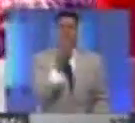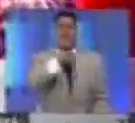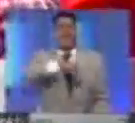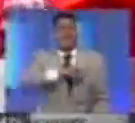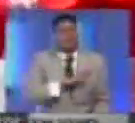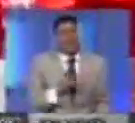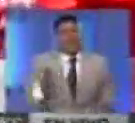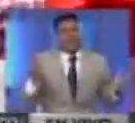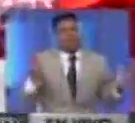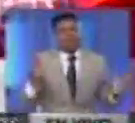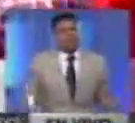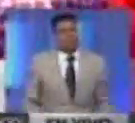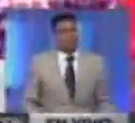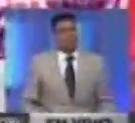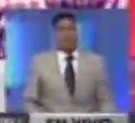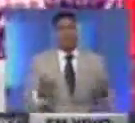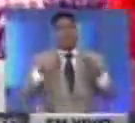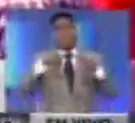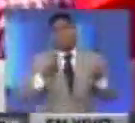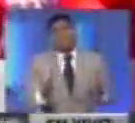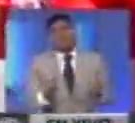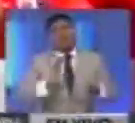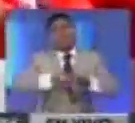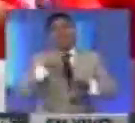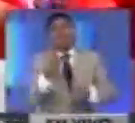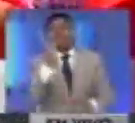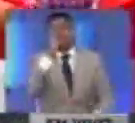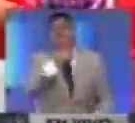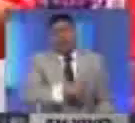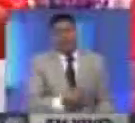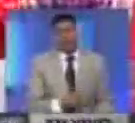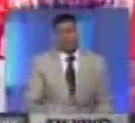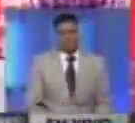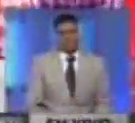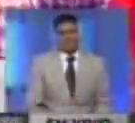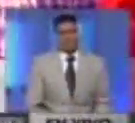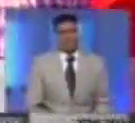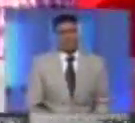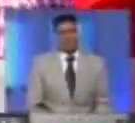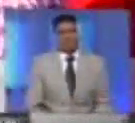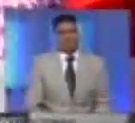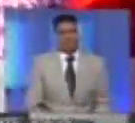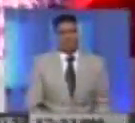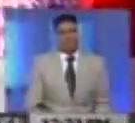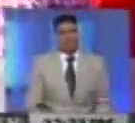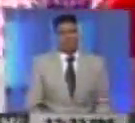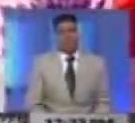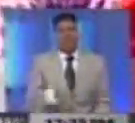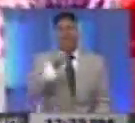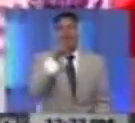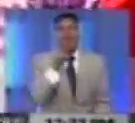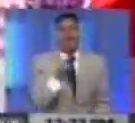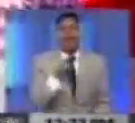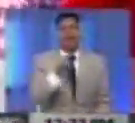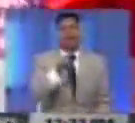enero Pero por qué no hay y allá rodó el